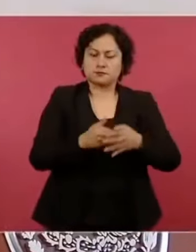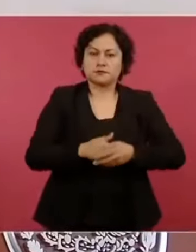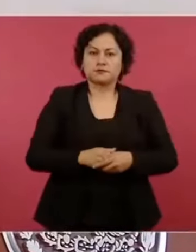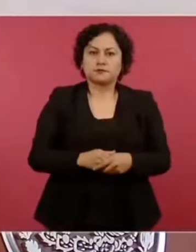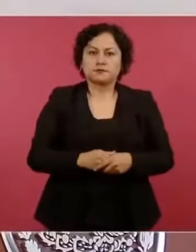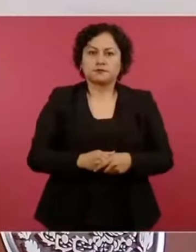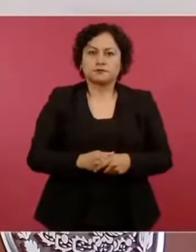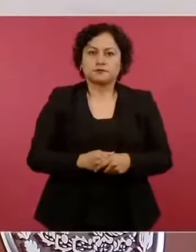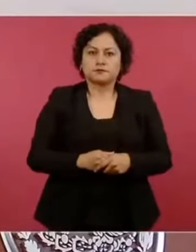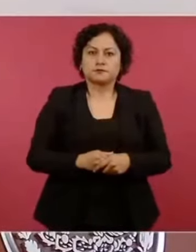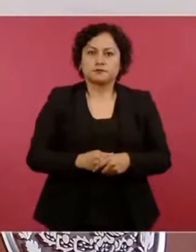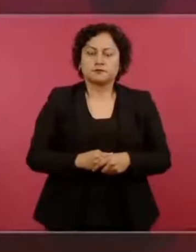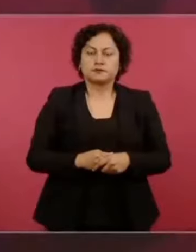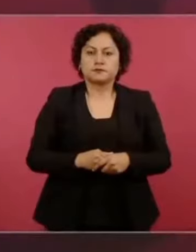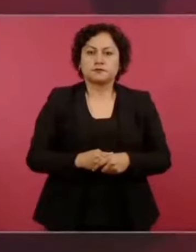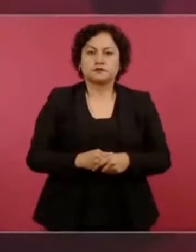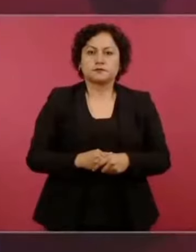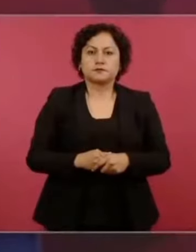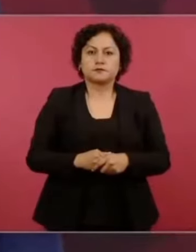muy